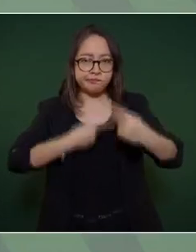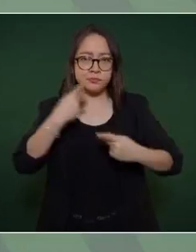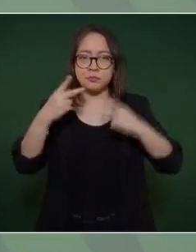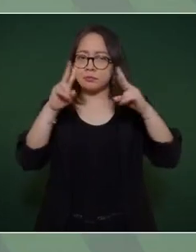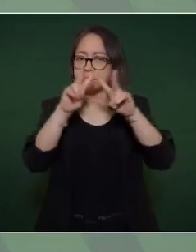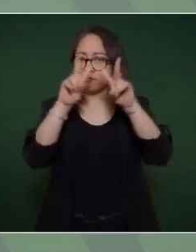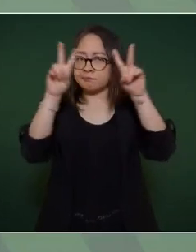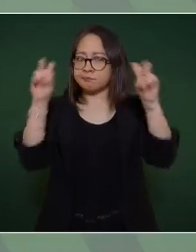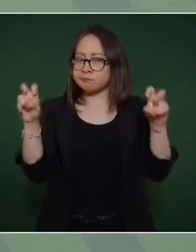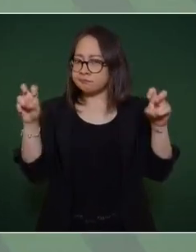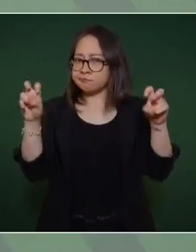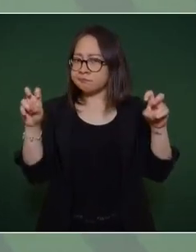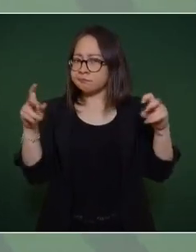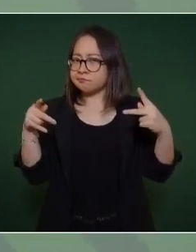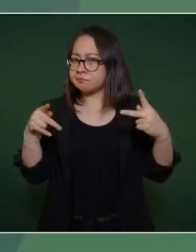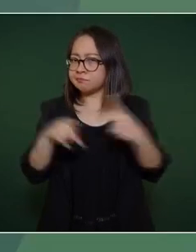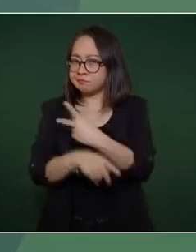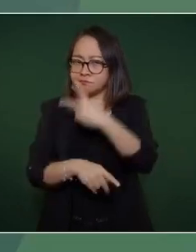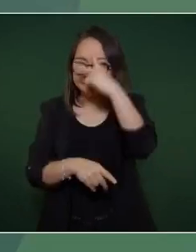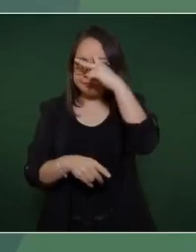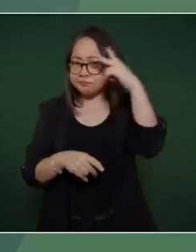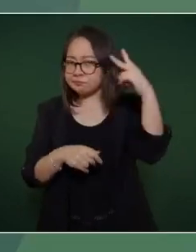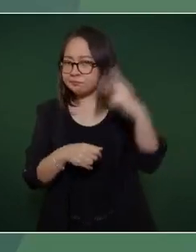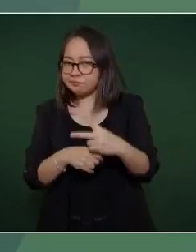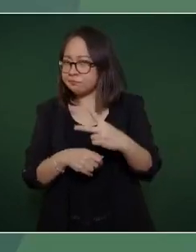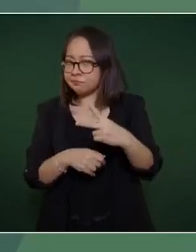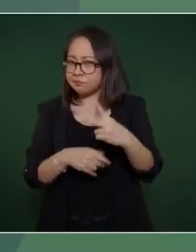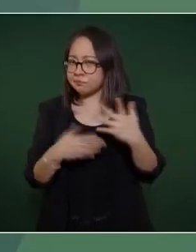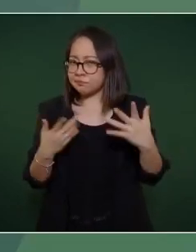país. Y nos da, pues,